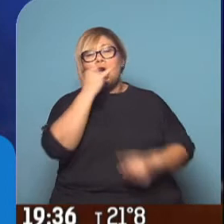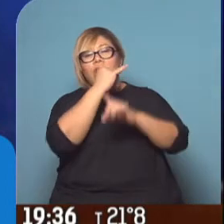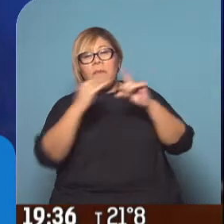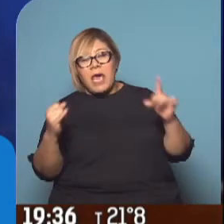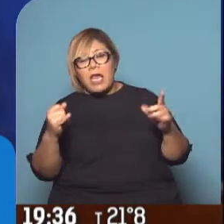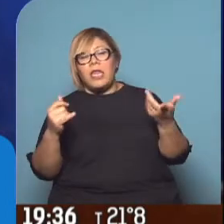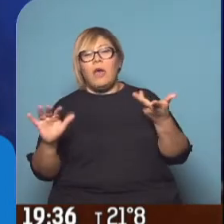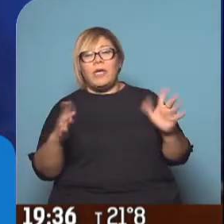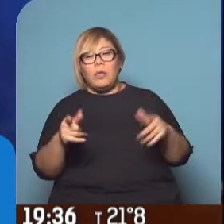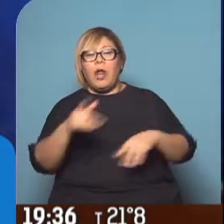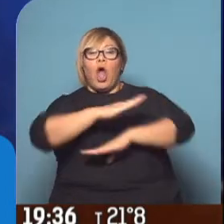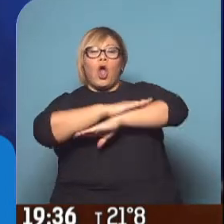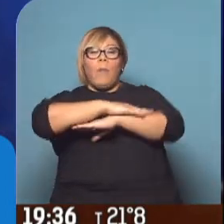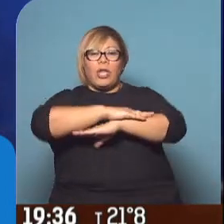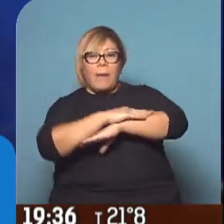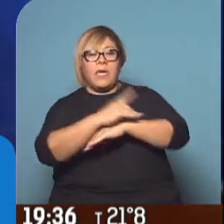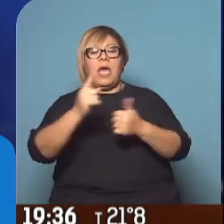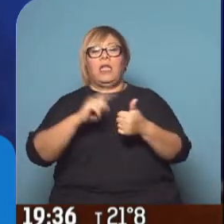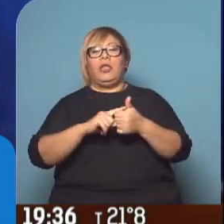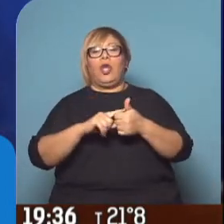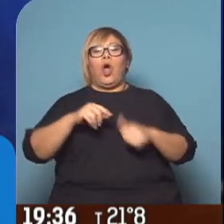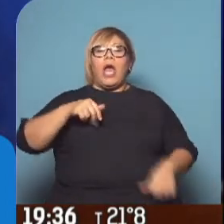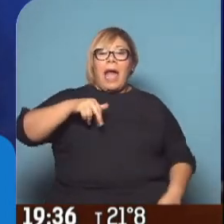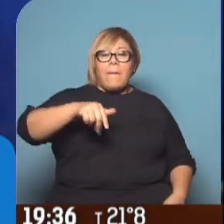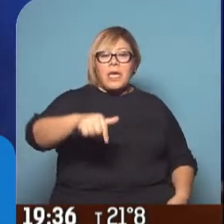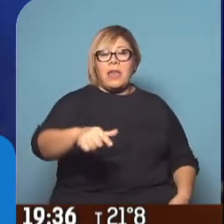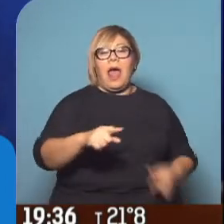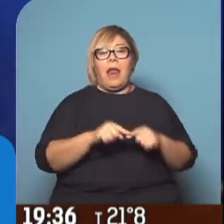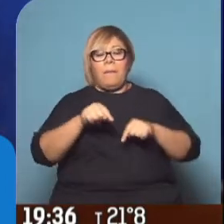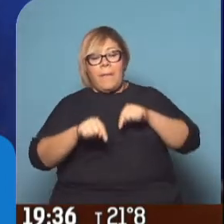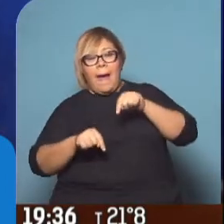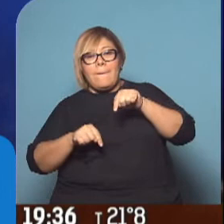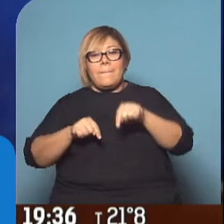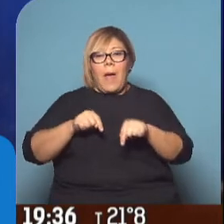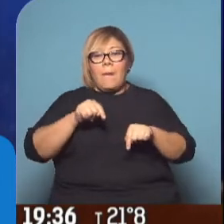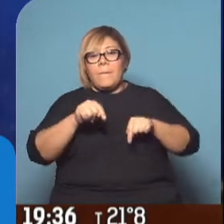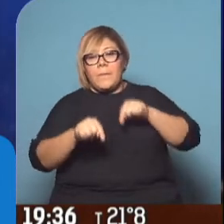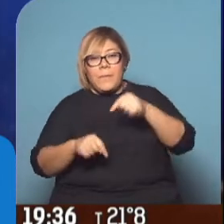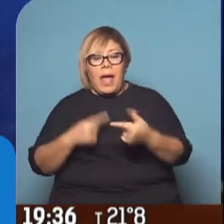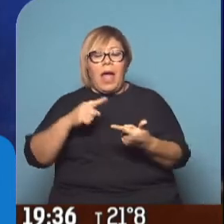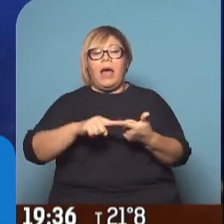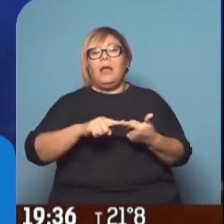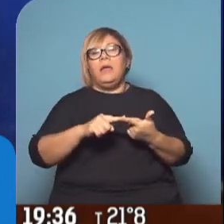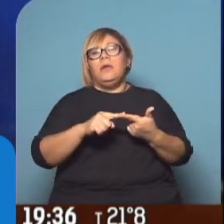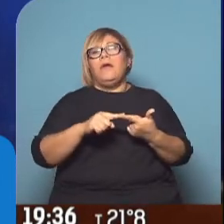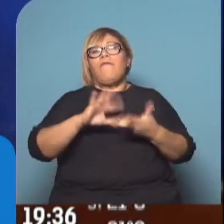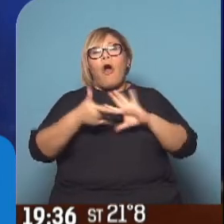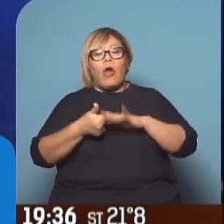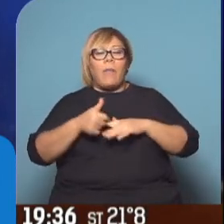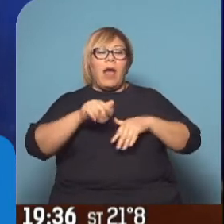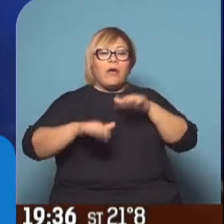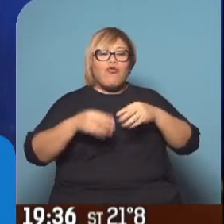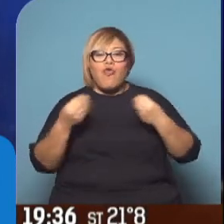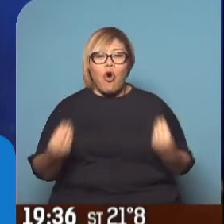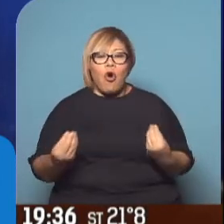de comportamiento, a nivel inclusive motriz, puede haber recién empezado a tener la bipedestación y la marcha, Claro. es decir, puede